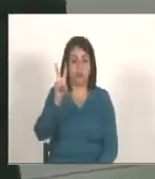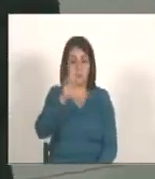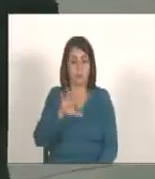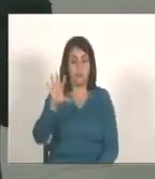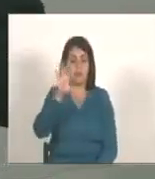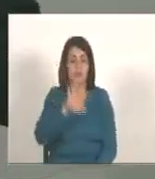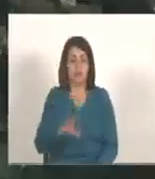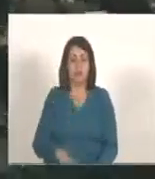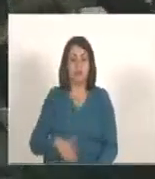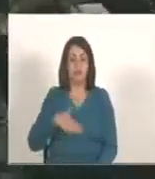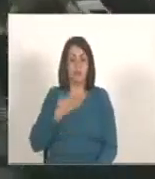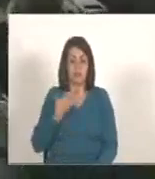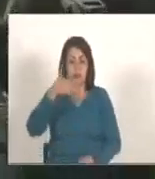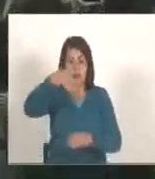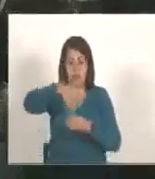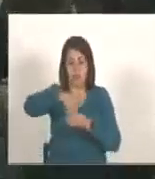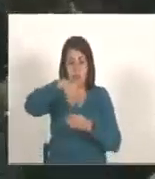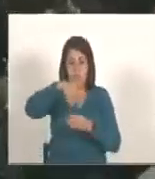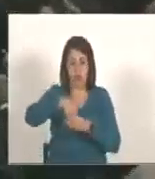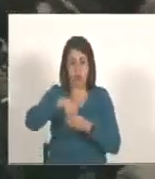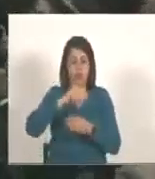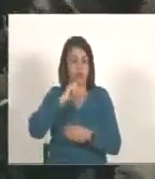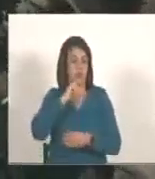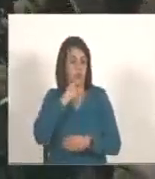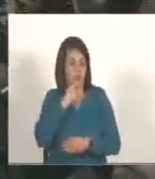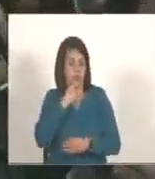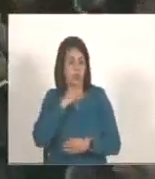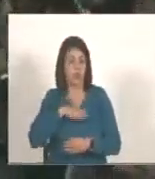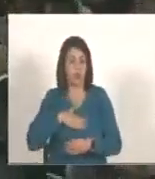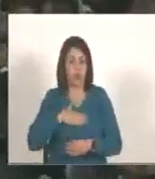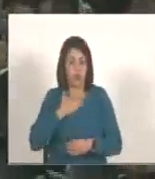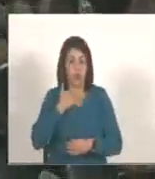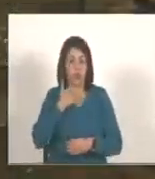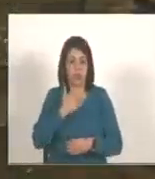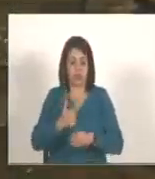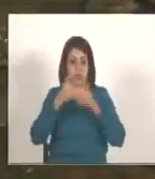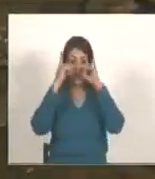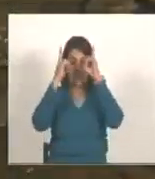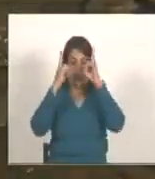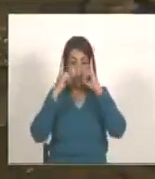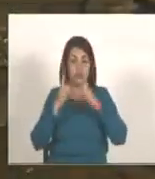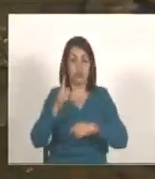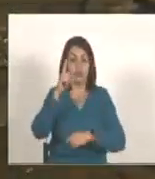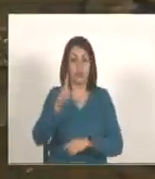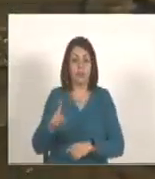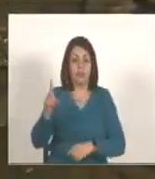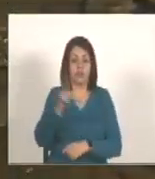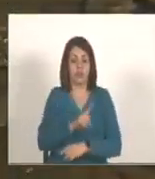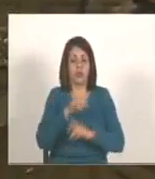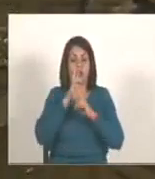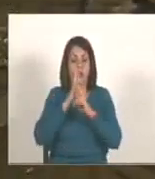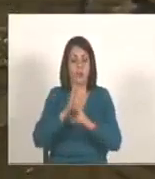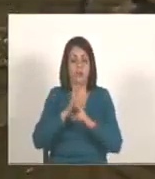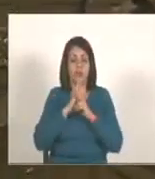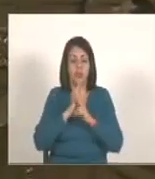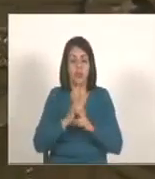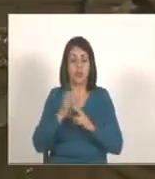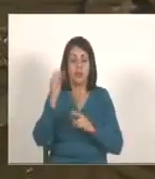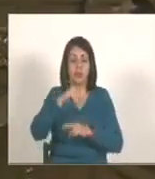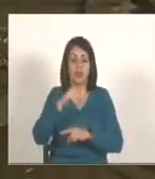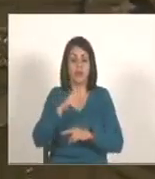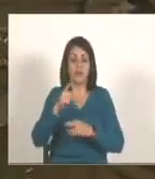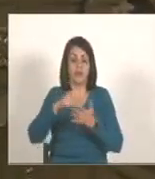Venezuela, por vía del voto directo y secreto, tome decisión y refuerce